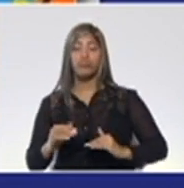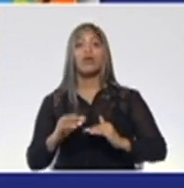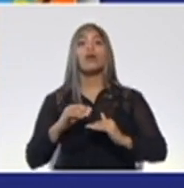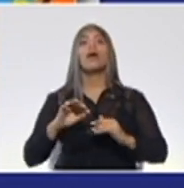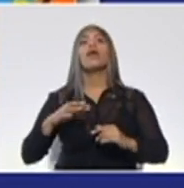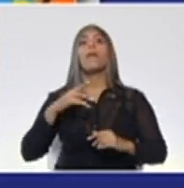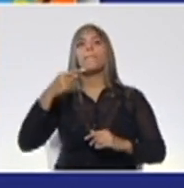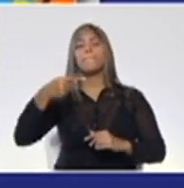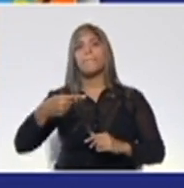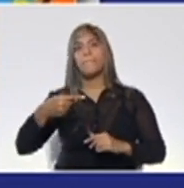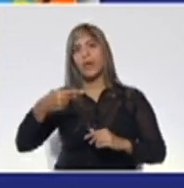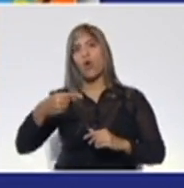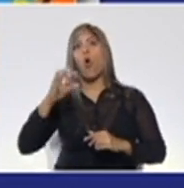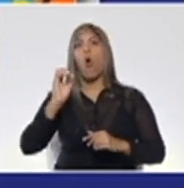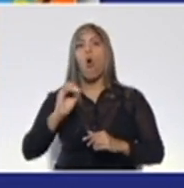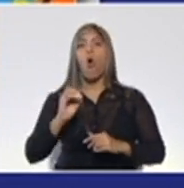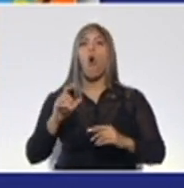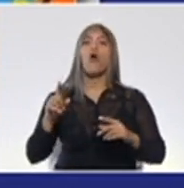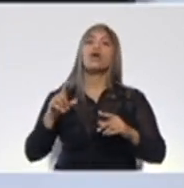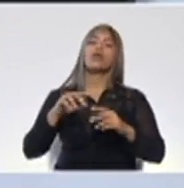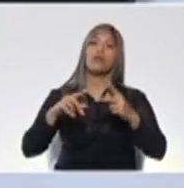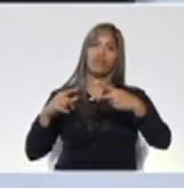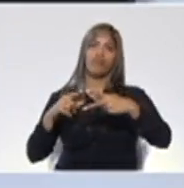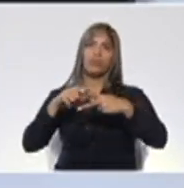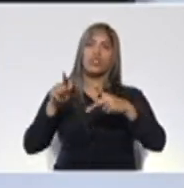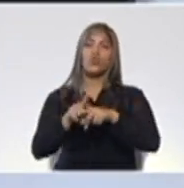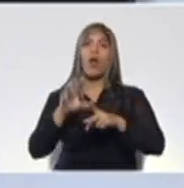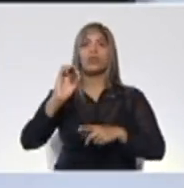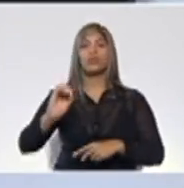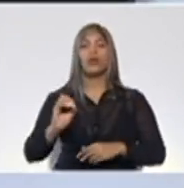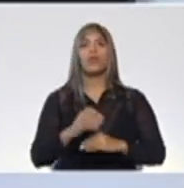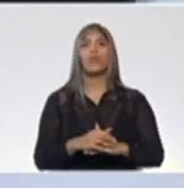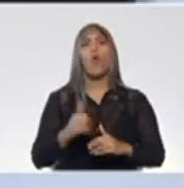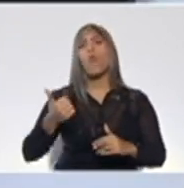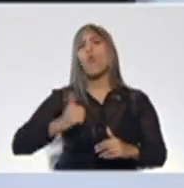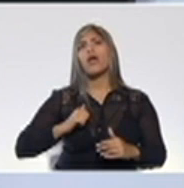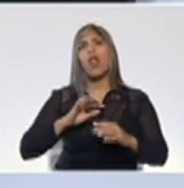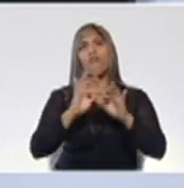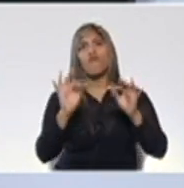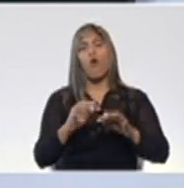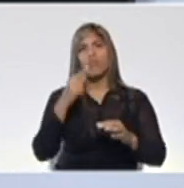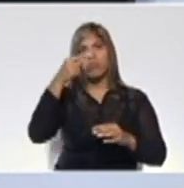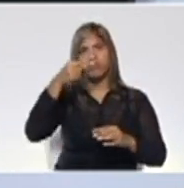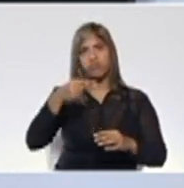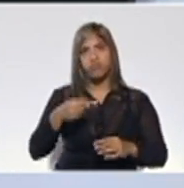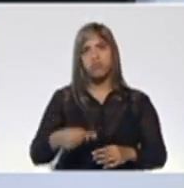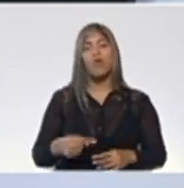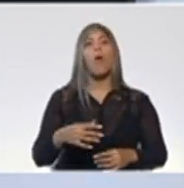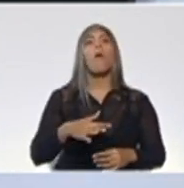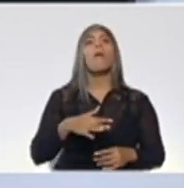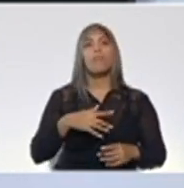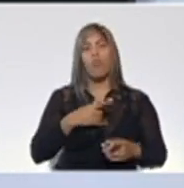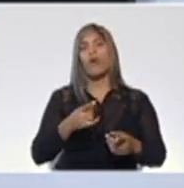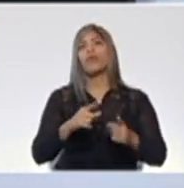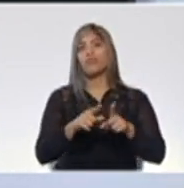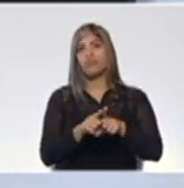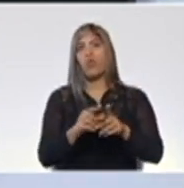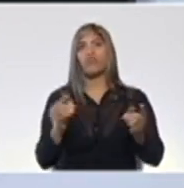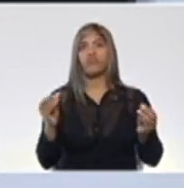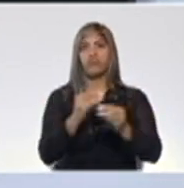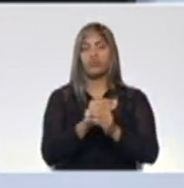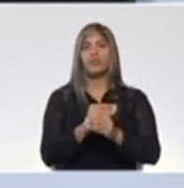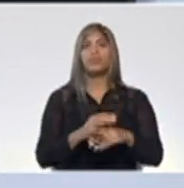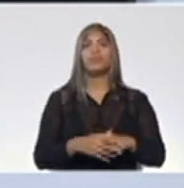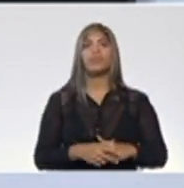cuadrática menor o igual que 0. Es decir, cualquiera de esas formas puede tener una inecuación